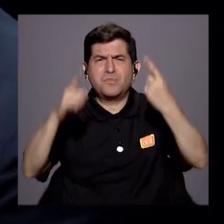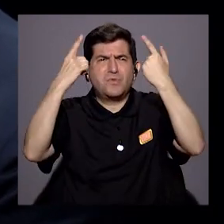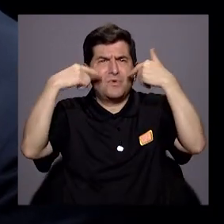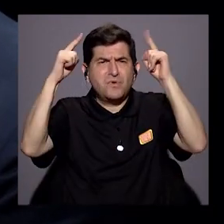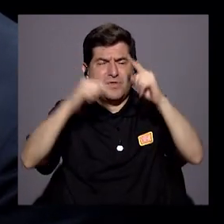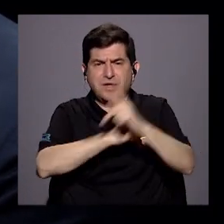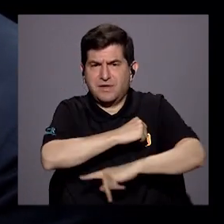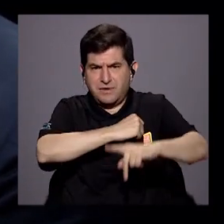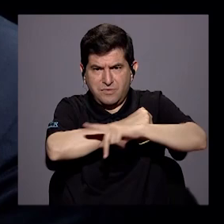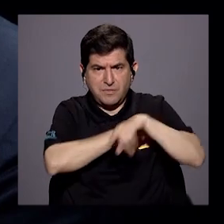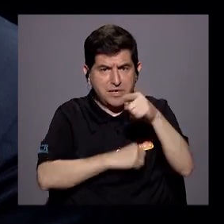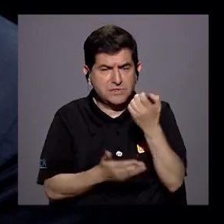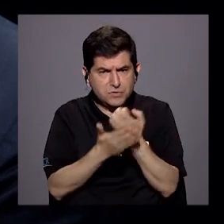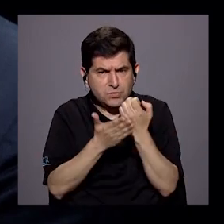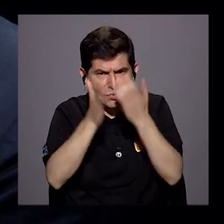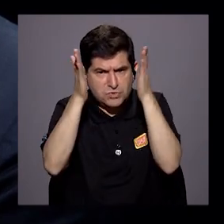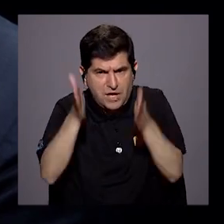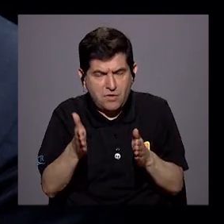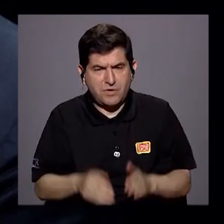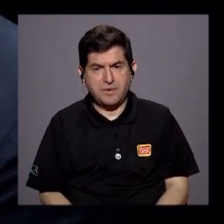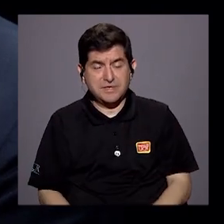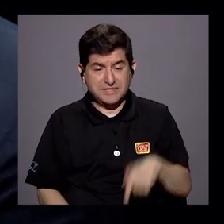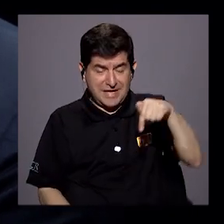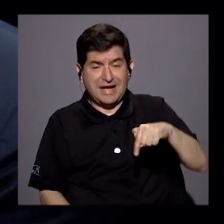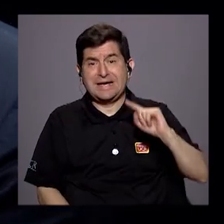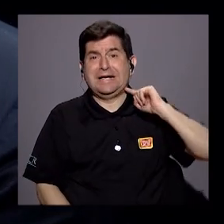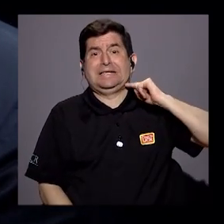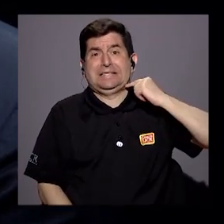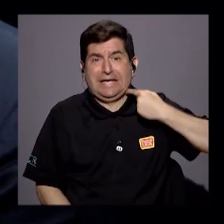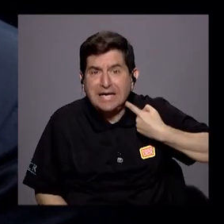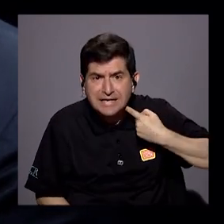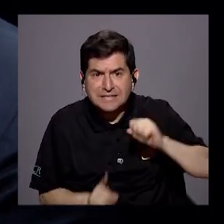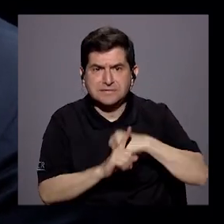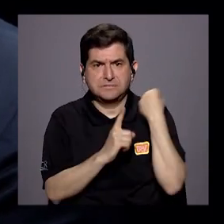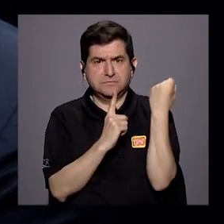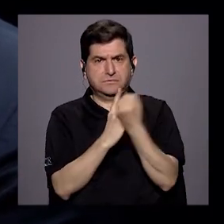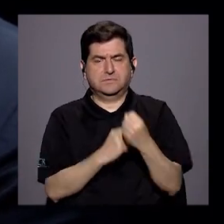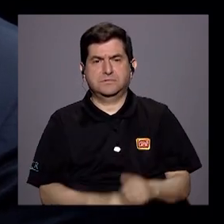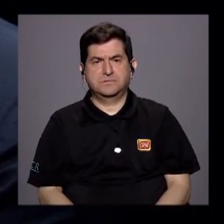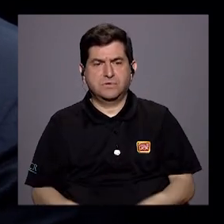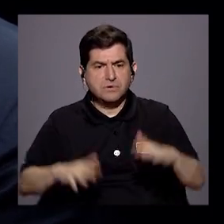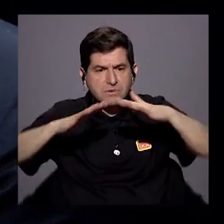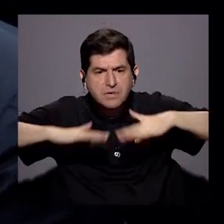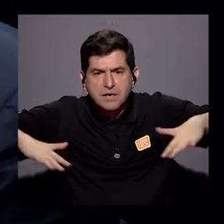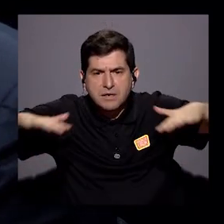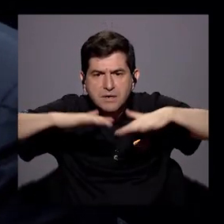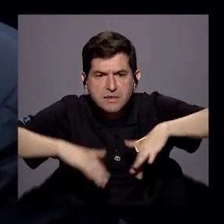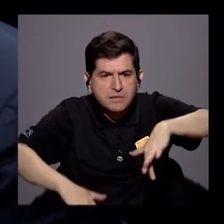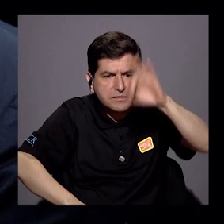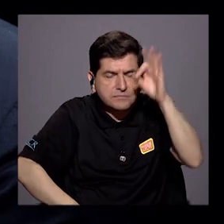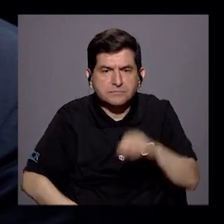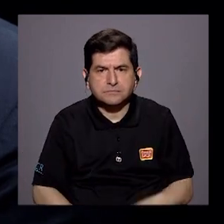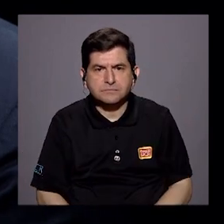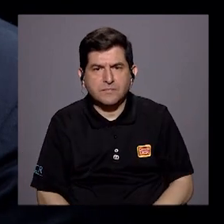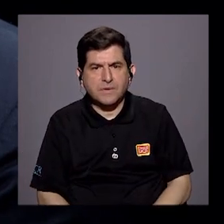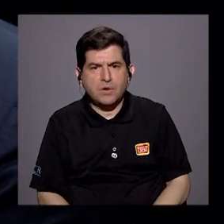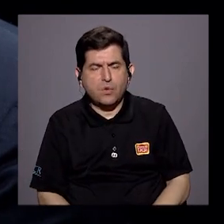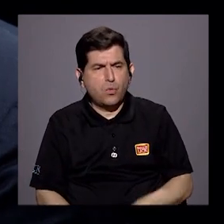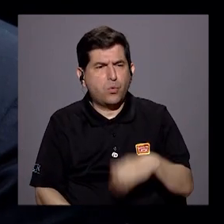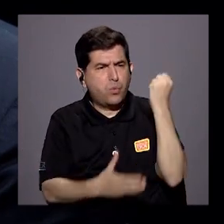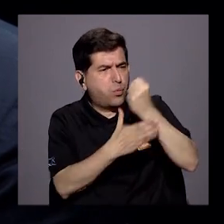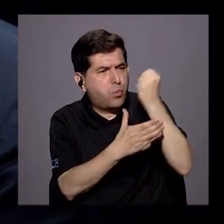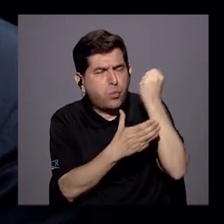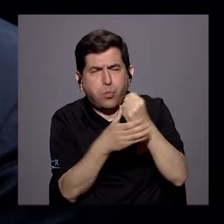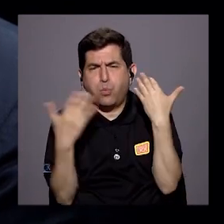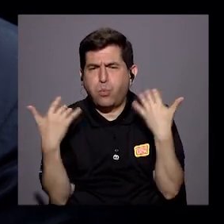eficientes ante un país usted como economista que cada vez es más caro en la que encontramos escenarios por ejemplo de